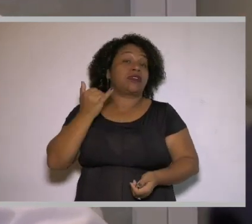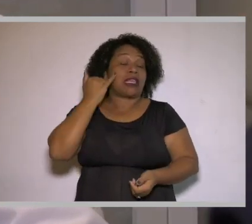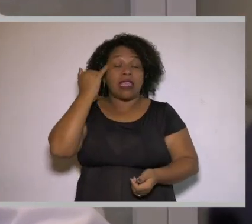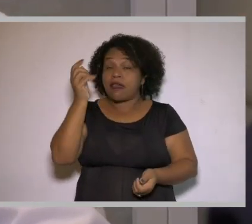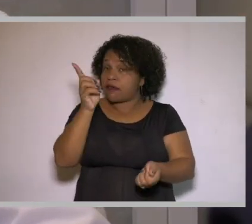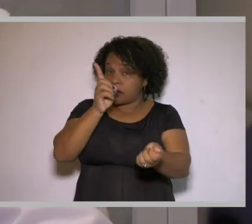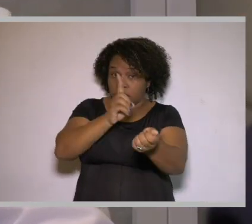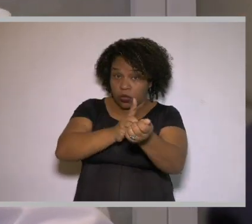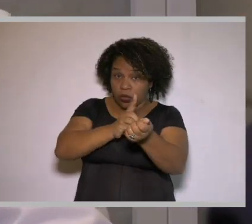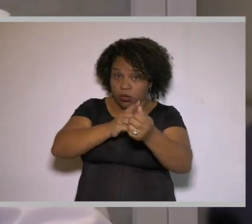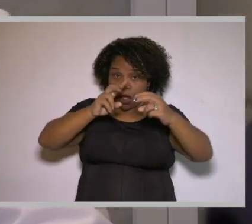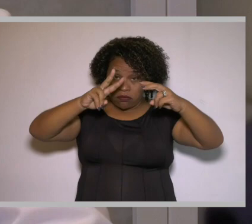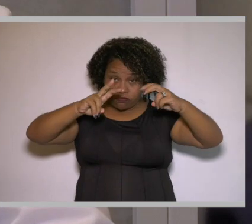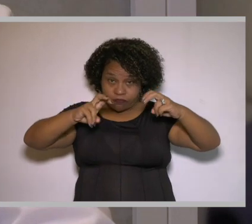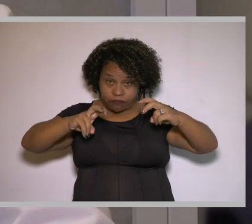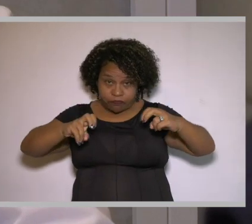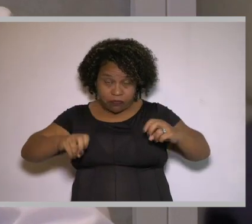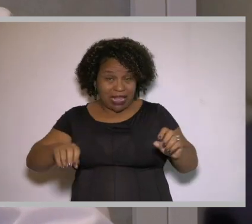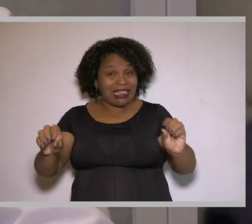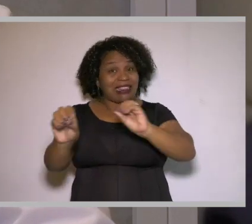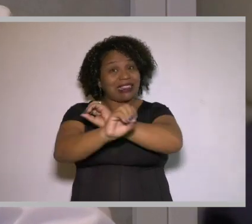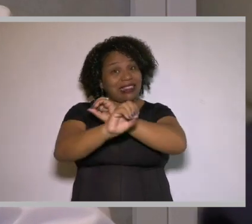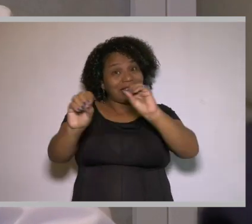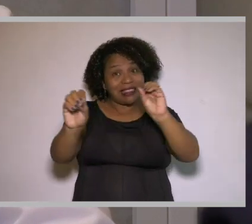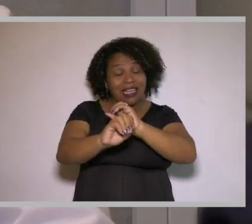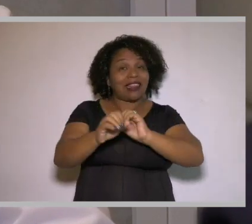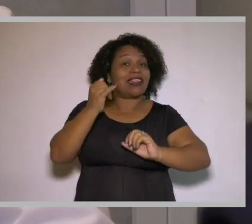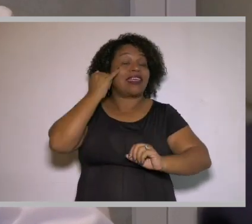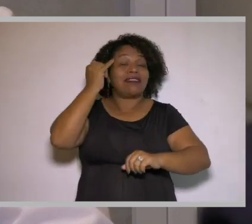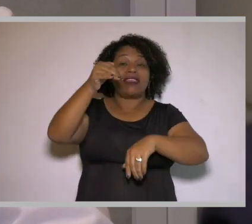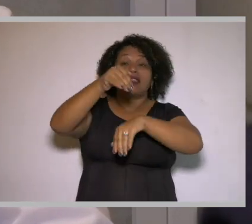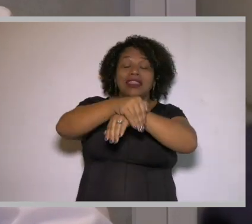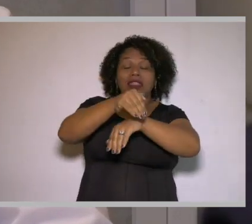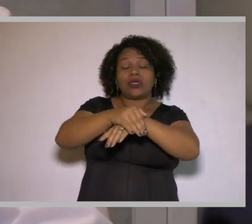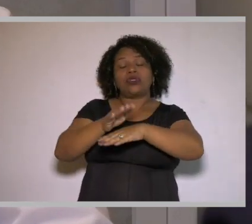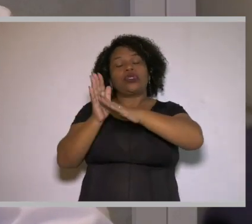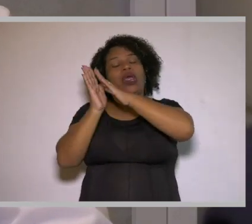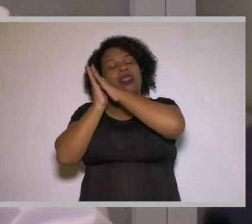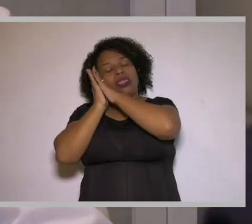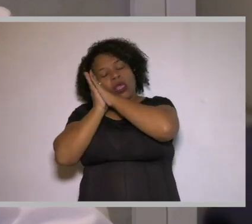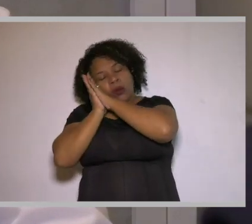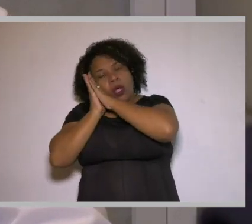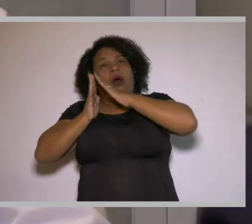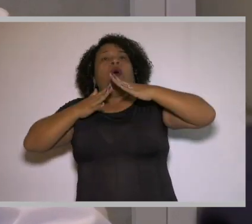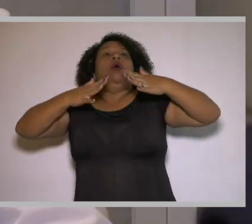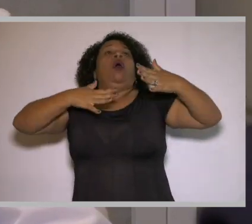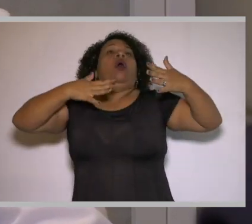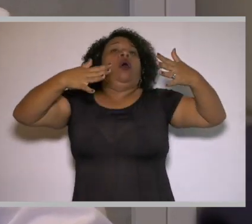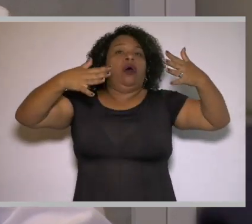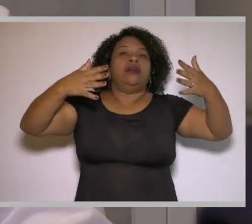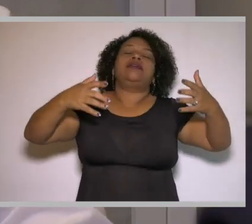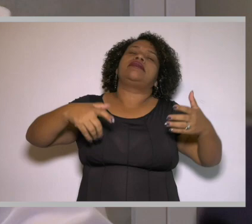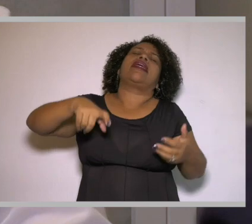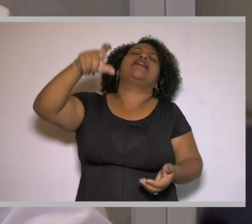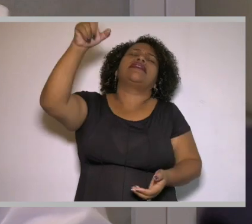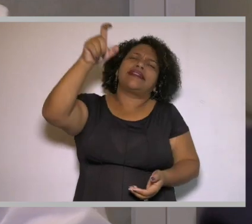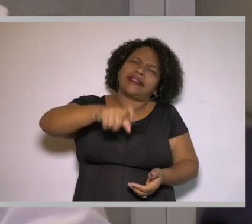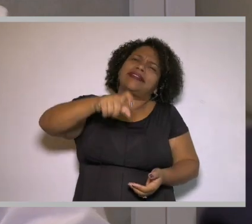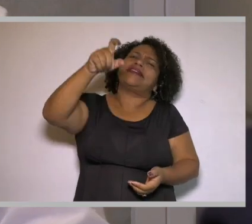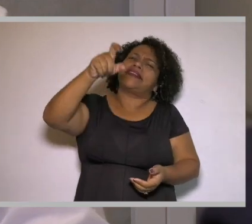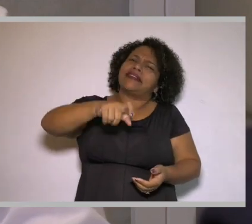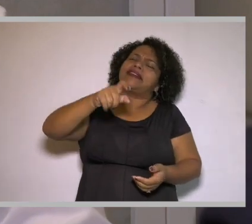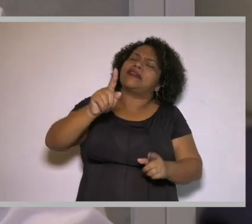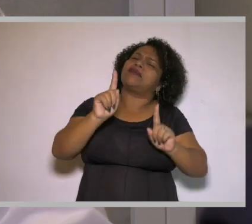de tamaño, por lo cual no causan respiración congestiva ni demás. Entonces, si el paciente no ha sido visto